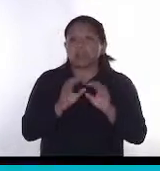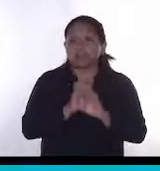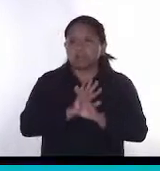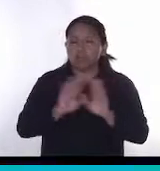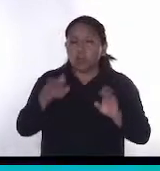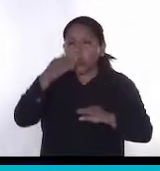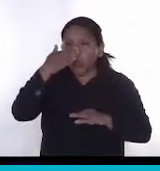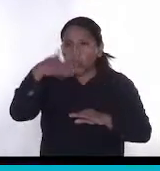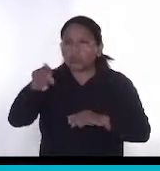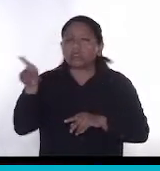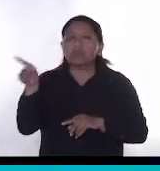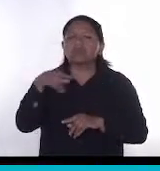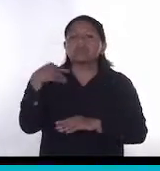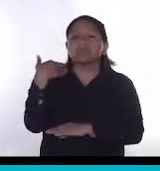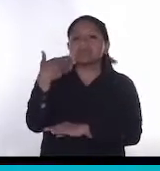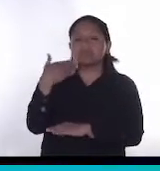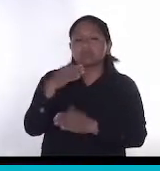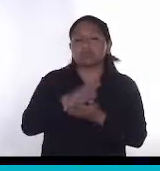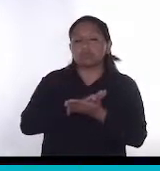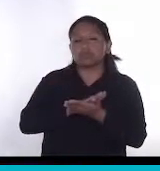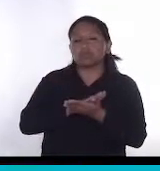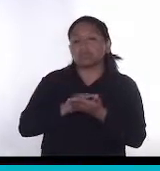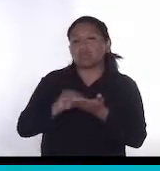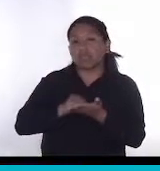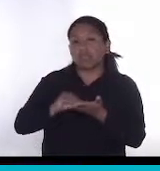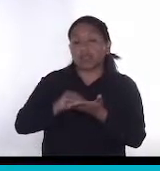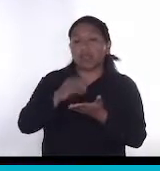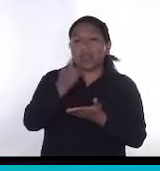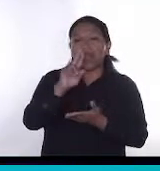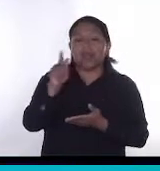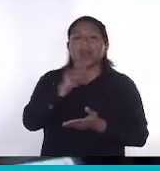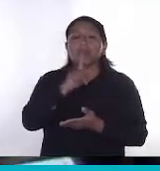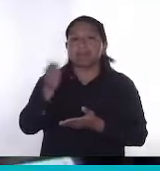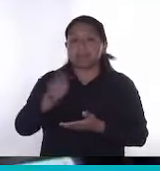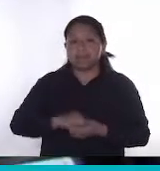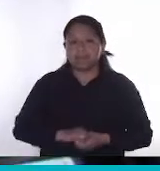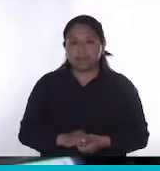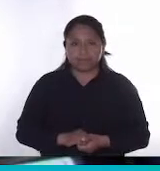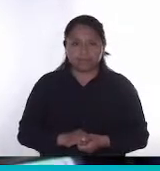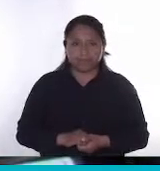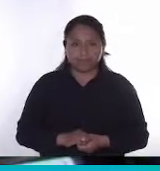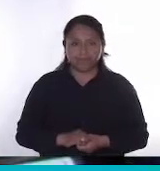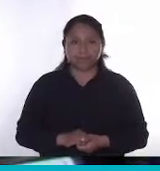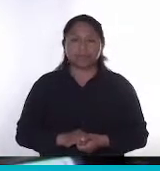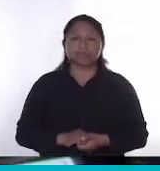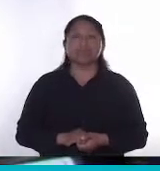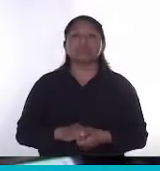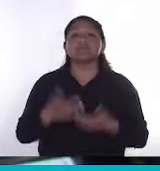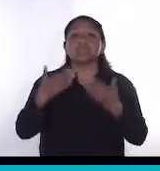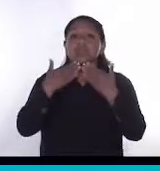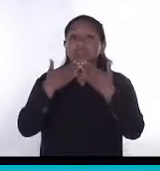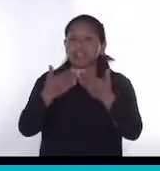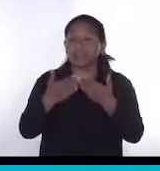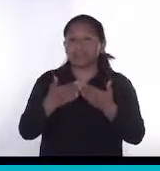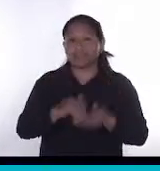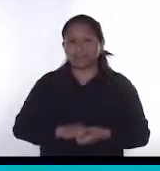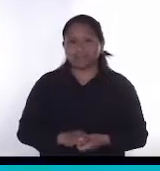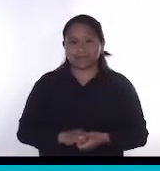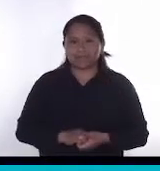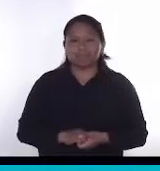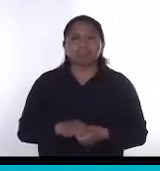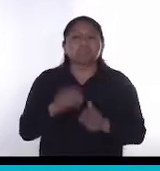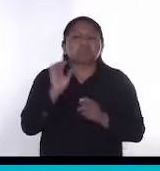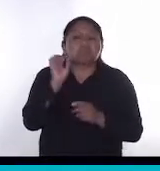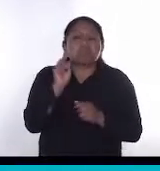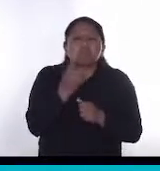por este tema tiene la palabra la diputada valeria arata gracias señor presidente primero quiero hacer una